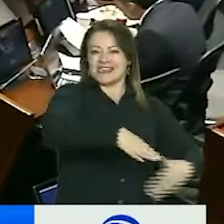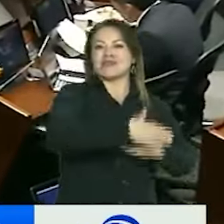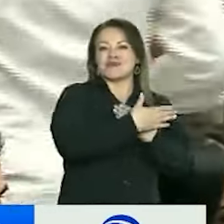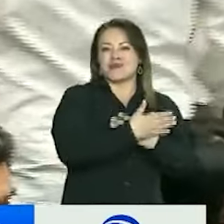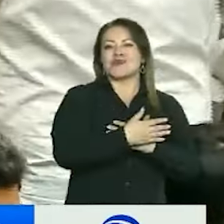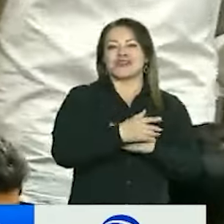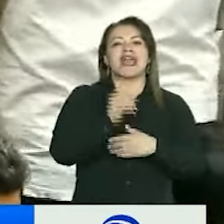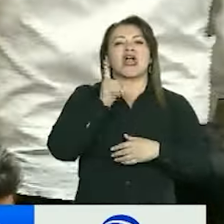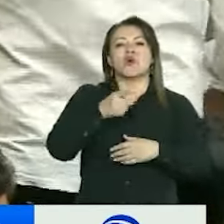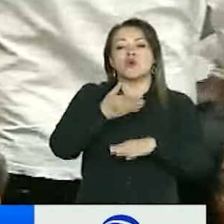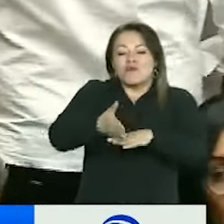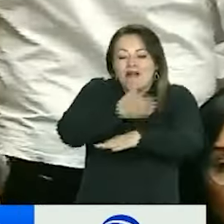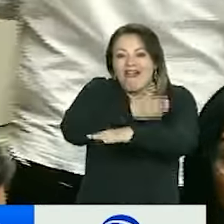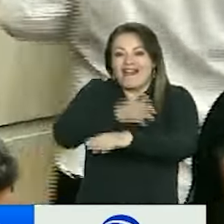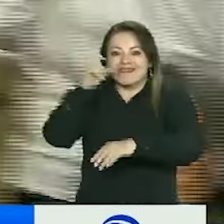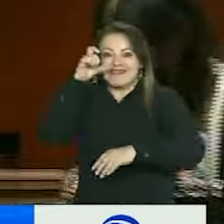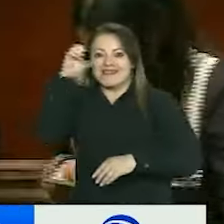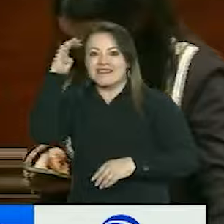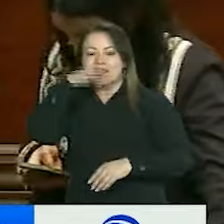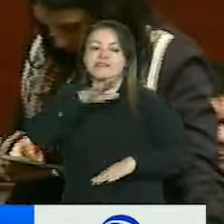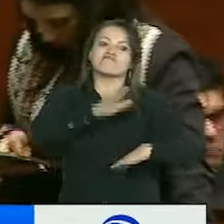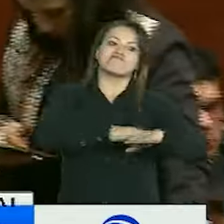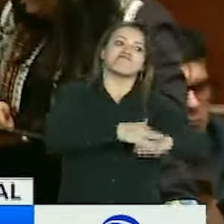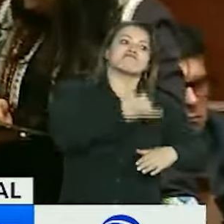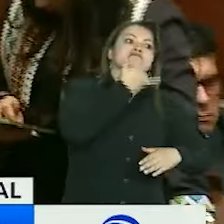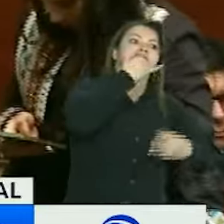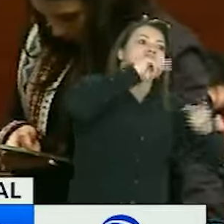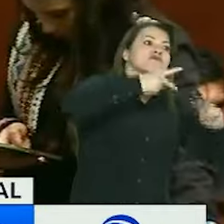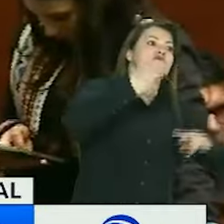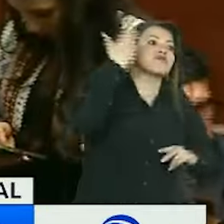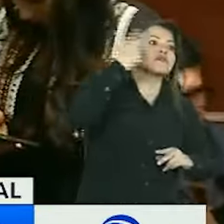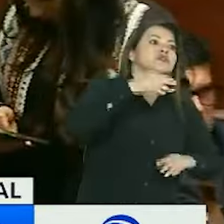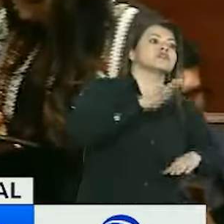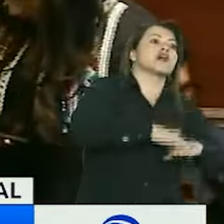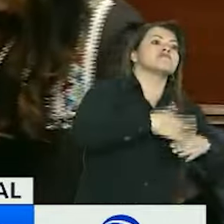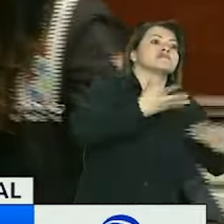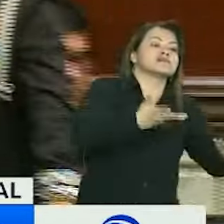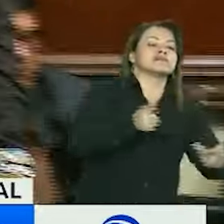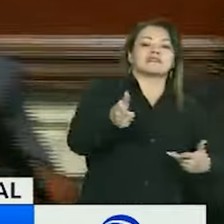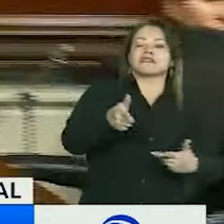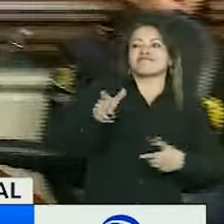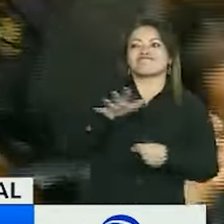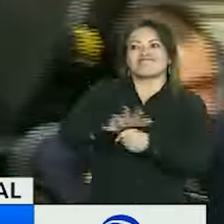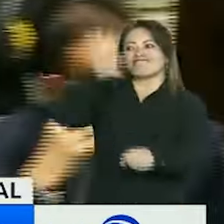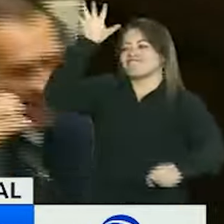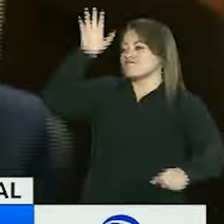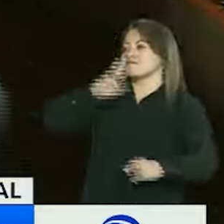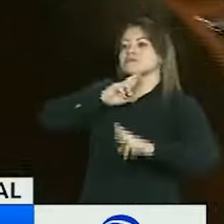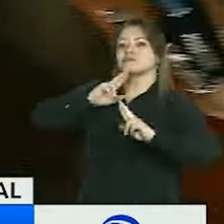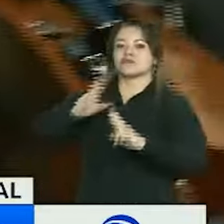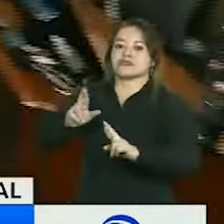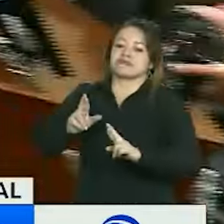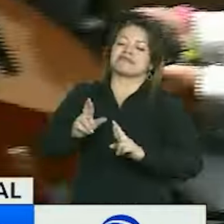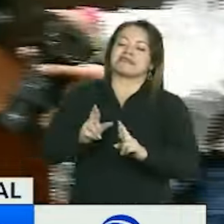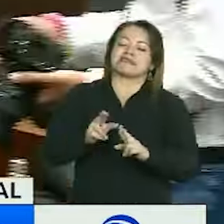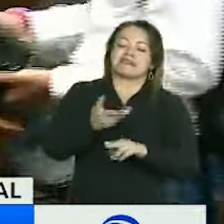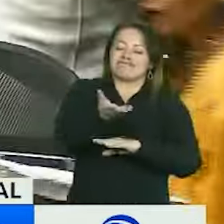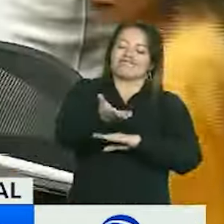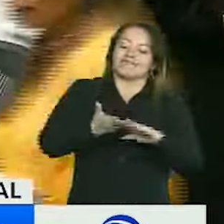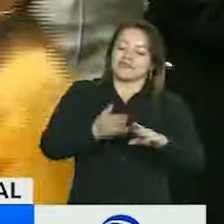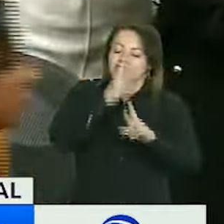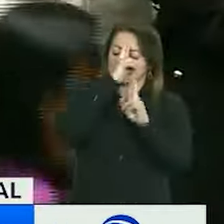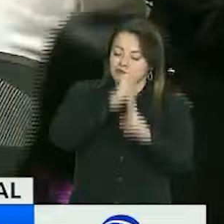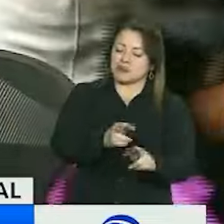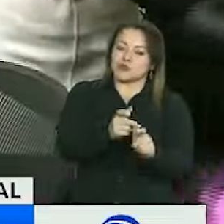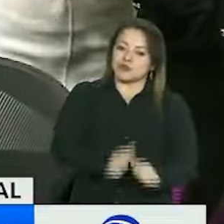del jefe de Estado sobre el avance en la discusión de la reforma pensional. El presidente del Legislativo solicitó respetar al Congreso de la